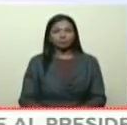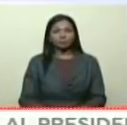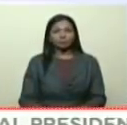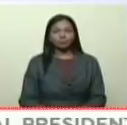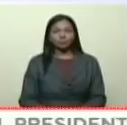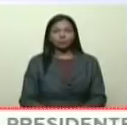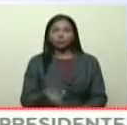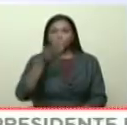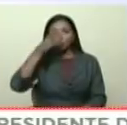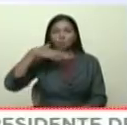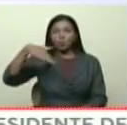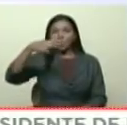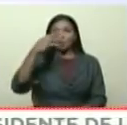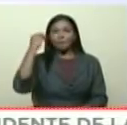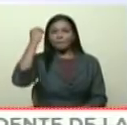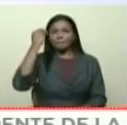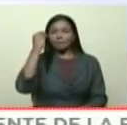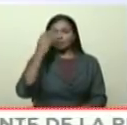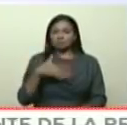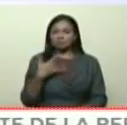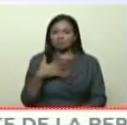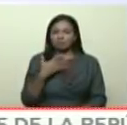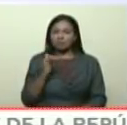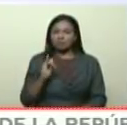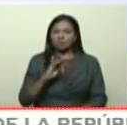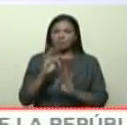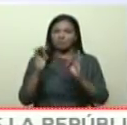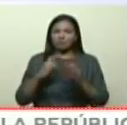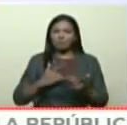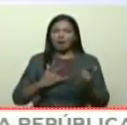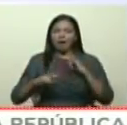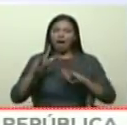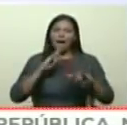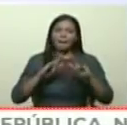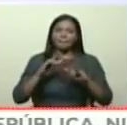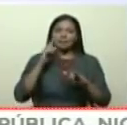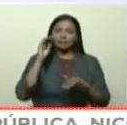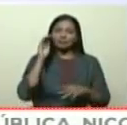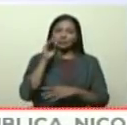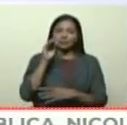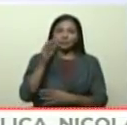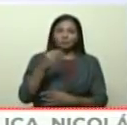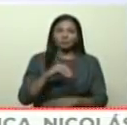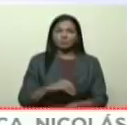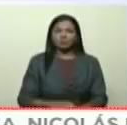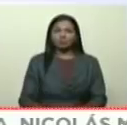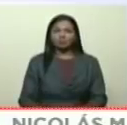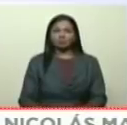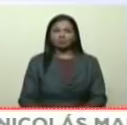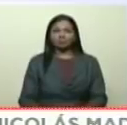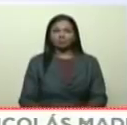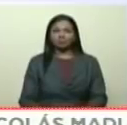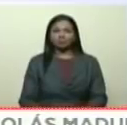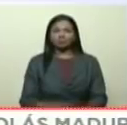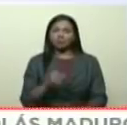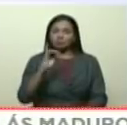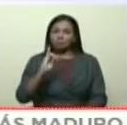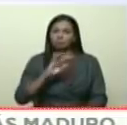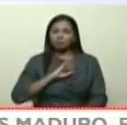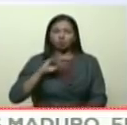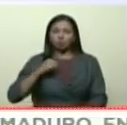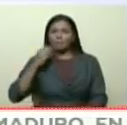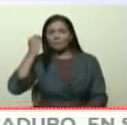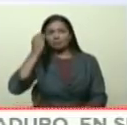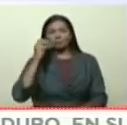Cuando el pueblo piensa, siente, ama, ese es el más allá. Y por eso nosotros tenemos que